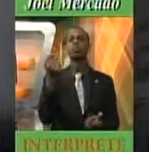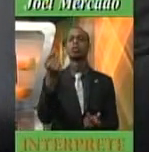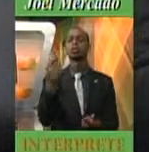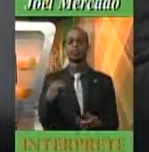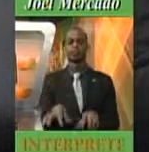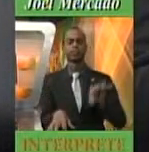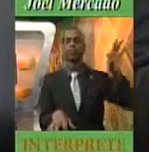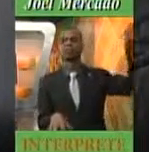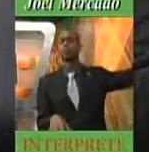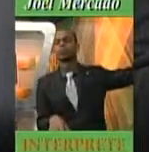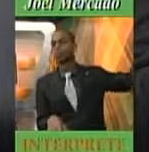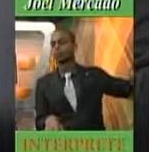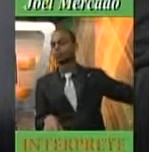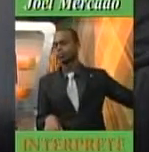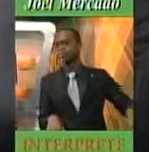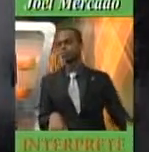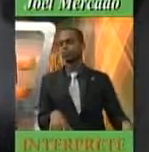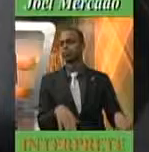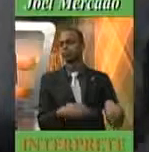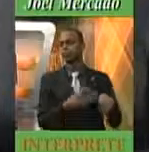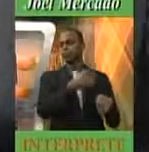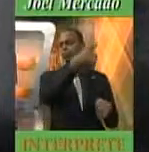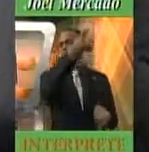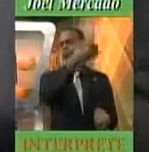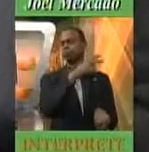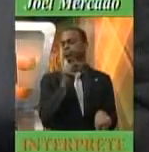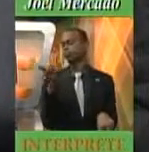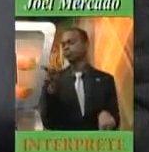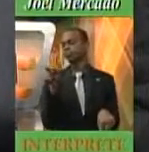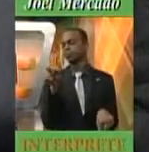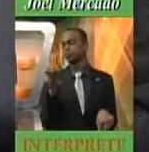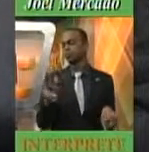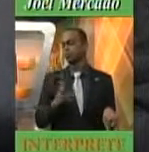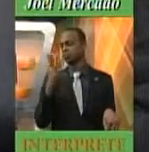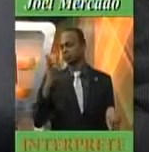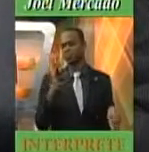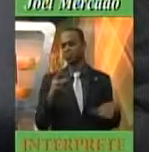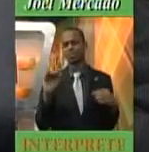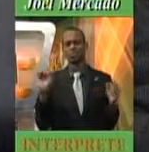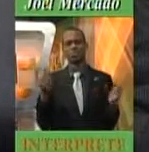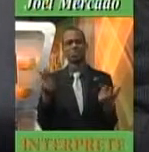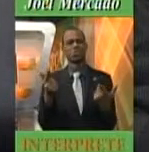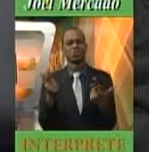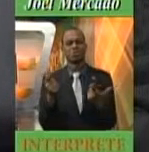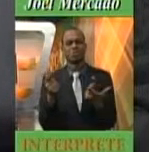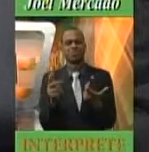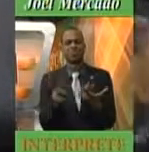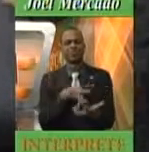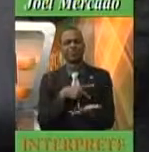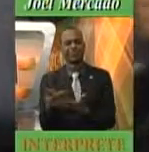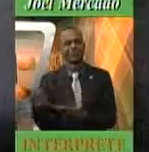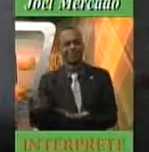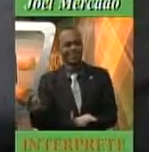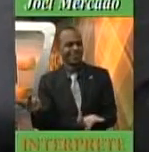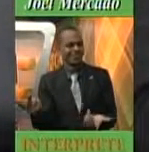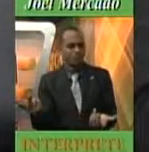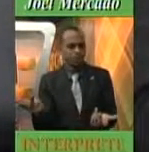voltean la cara porque se avergüenzan, porque es el reflejo de nuestra derrota colectiva.